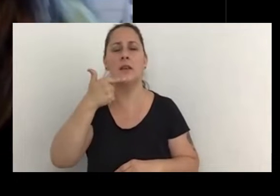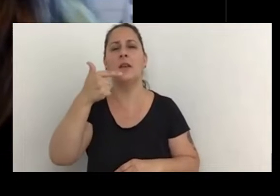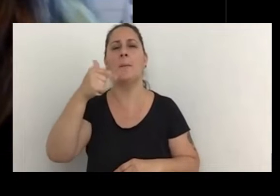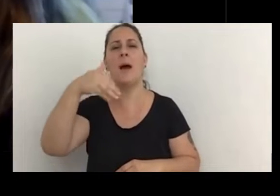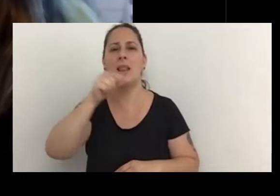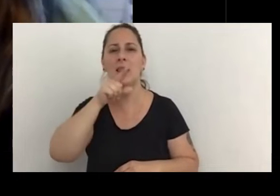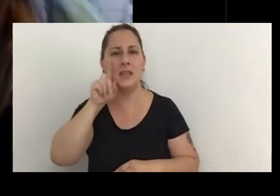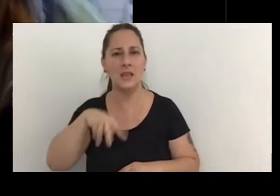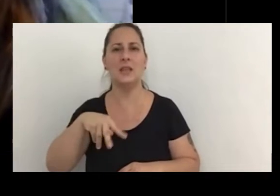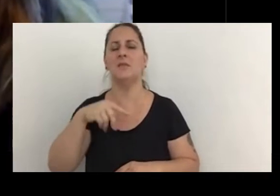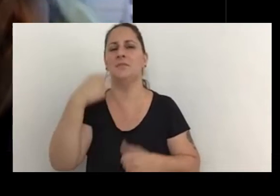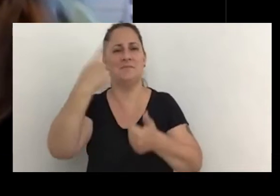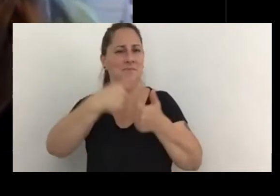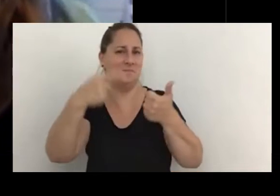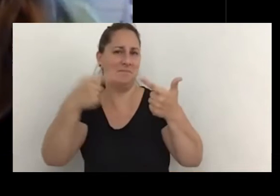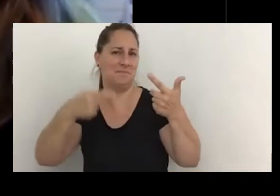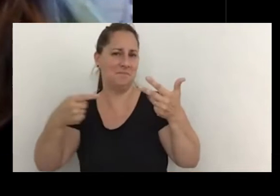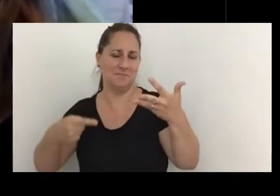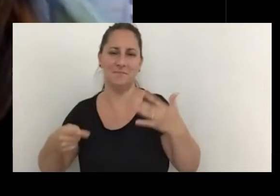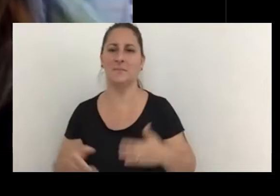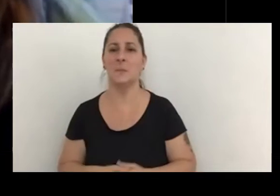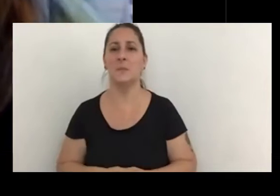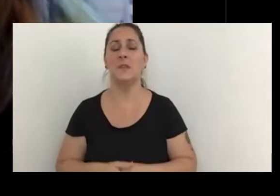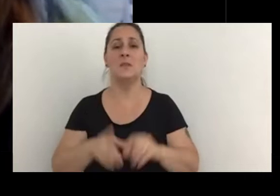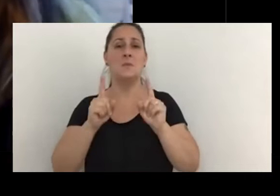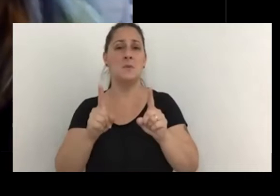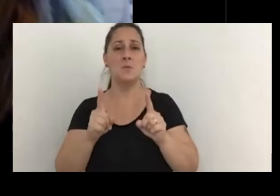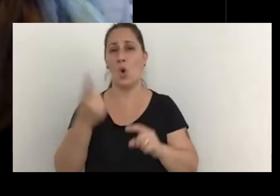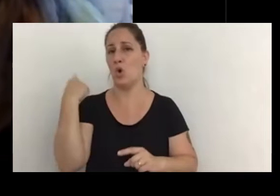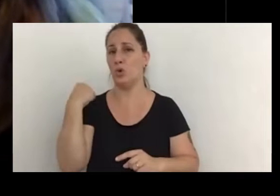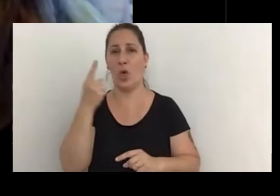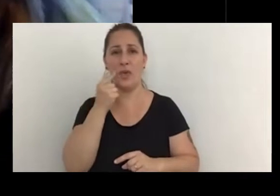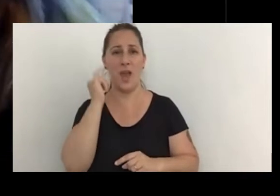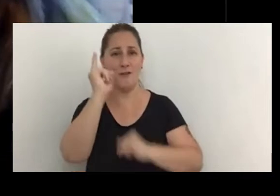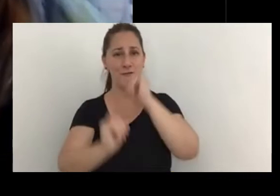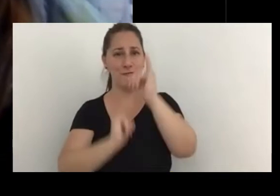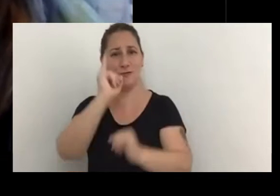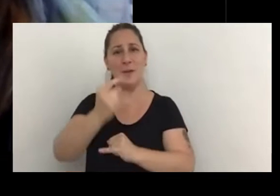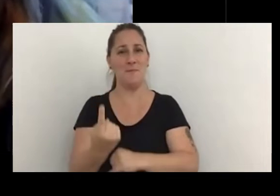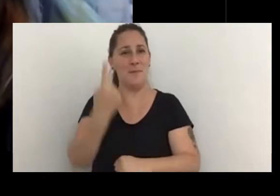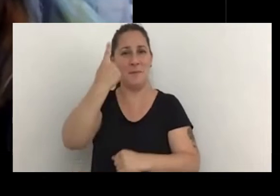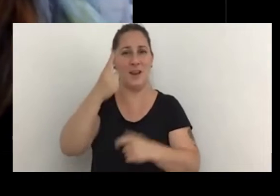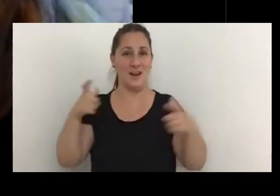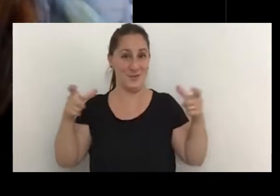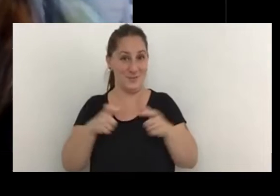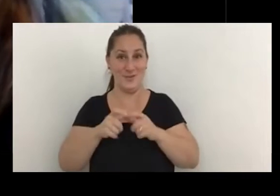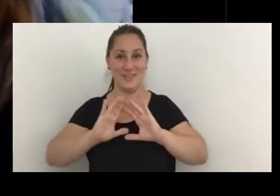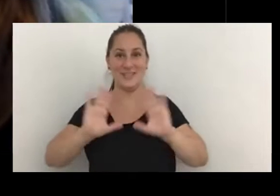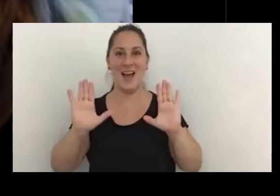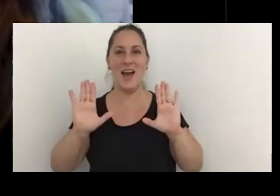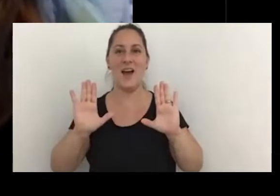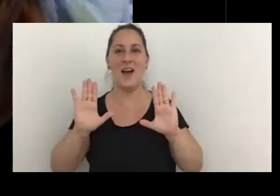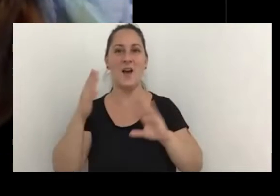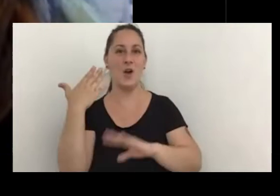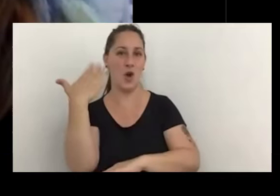Barraza. Y bueno, y como el otro día justo les comenté en la primera reunión que tuvimos ya, en jornada, una